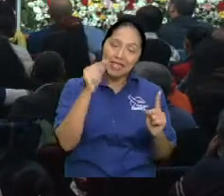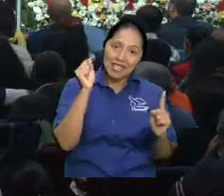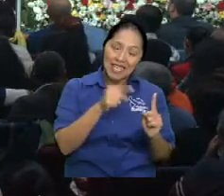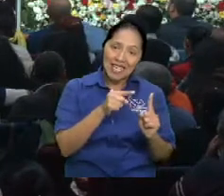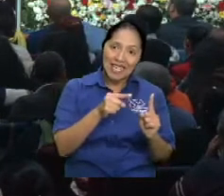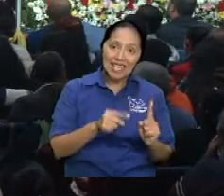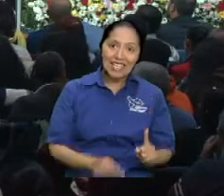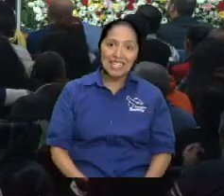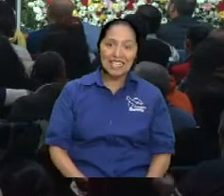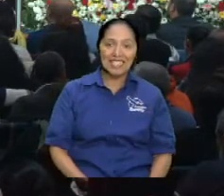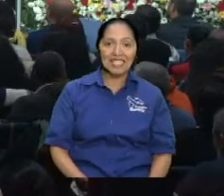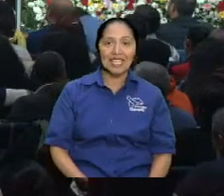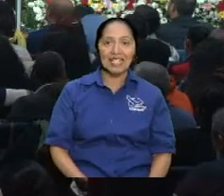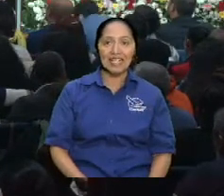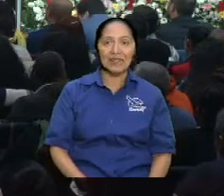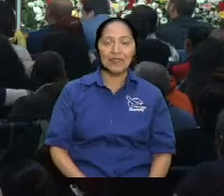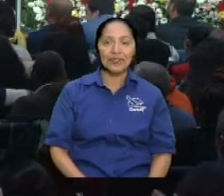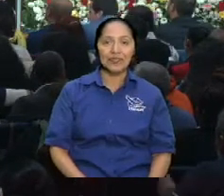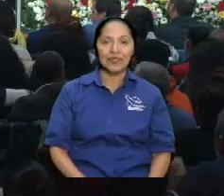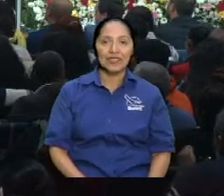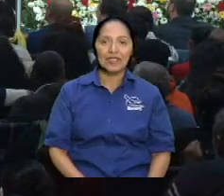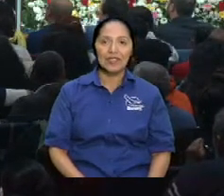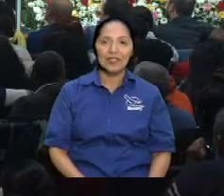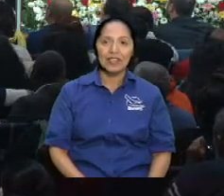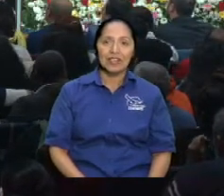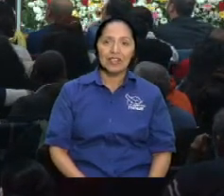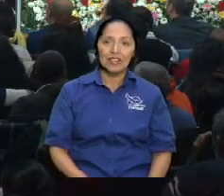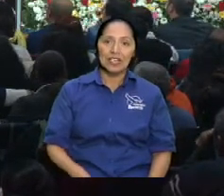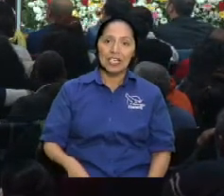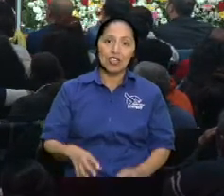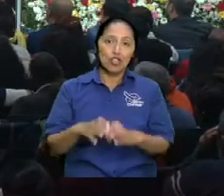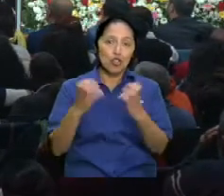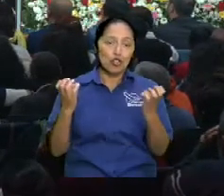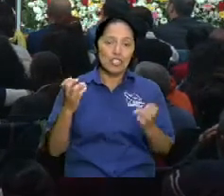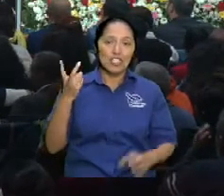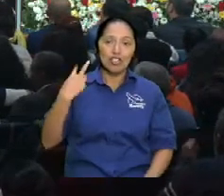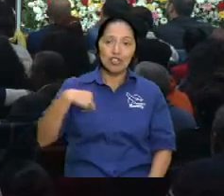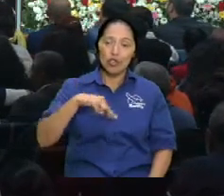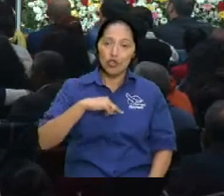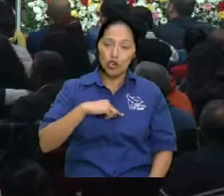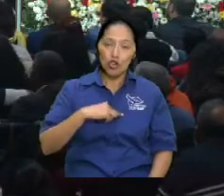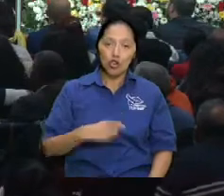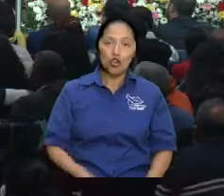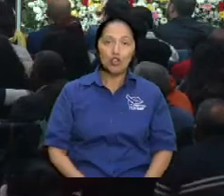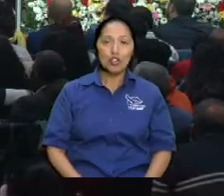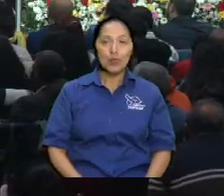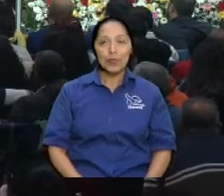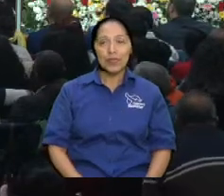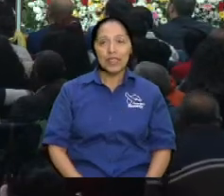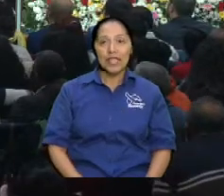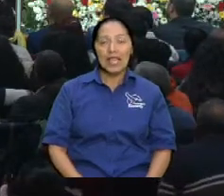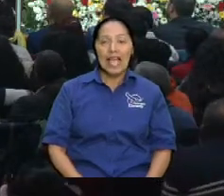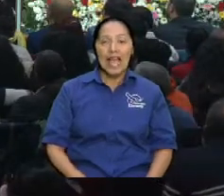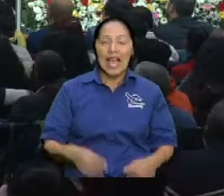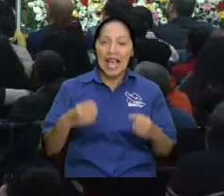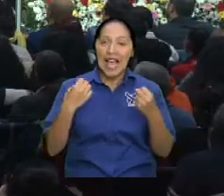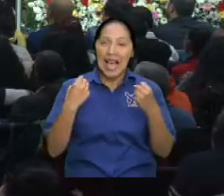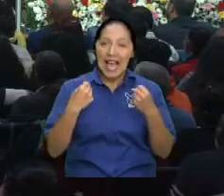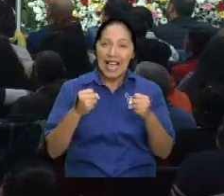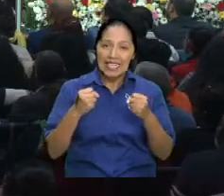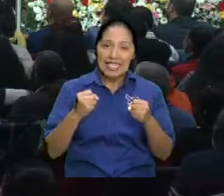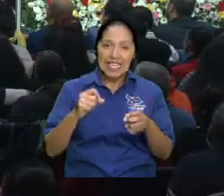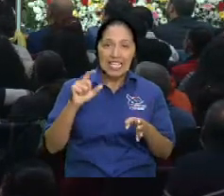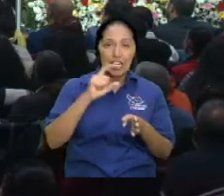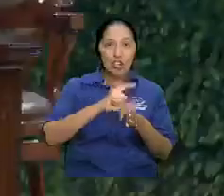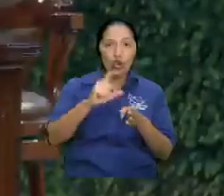cuestión humana. Entonces, una hazaña es que uno reconozca lo que está haciendo mal. Que uno diga, yo soy un infeliz. Fíjese